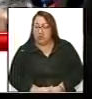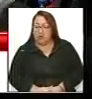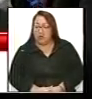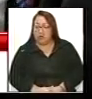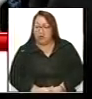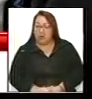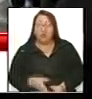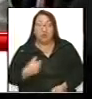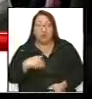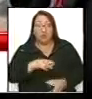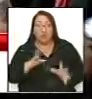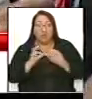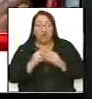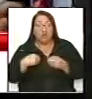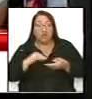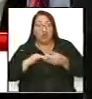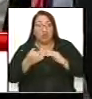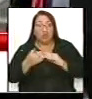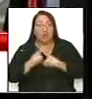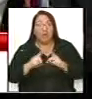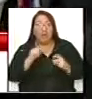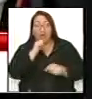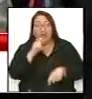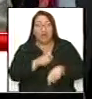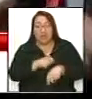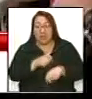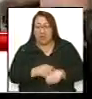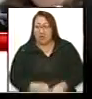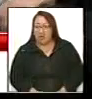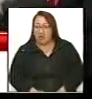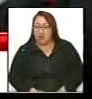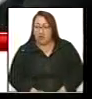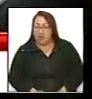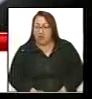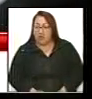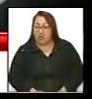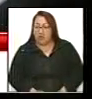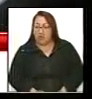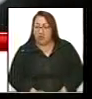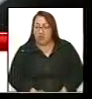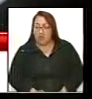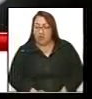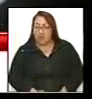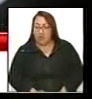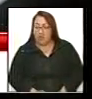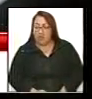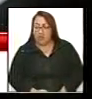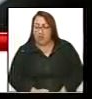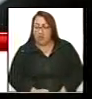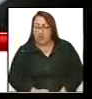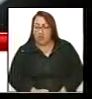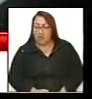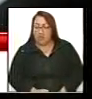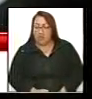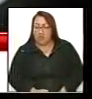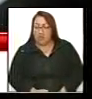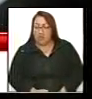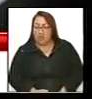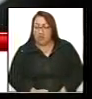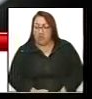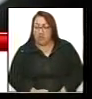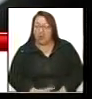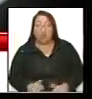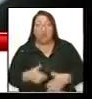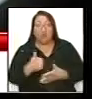nuestras comunidades, pero la ausencia de plazos no nos ayuda en estos esfuerzos de ayudarlos. Entonces, ¿cómo podríamos